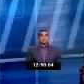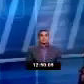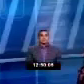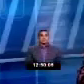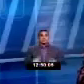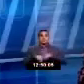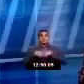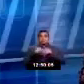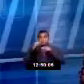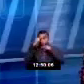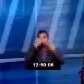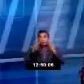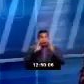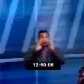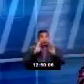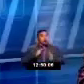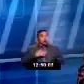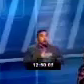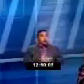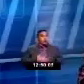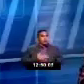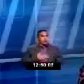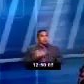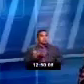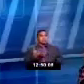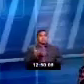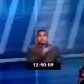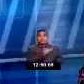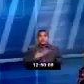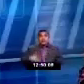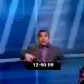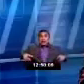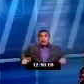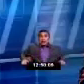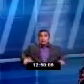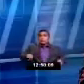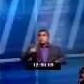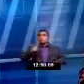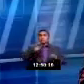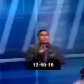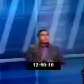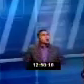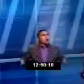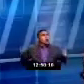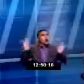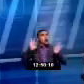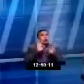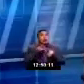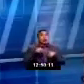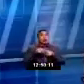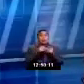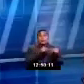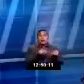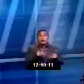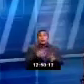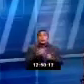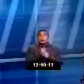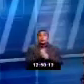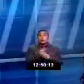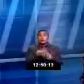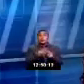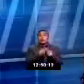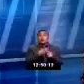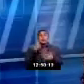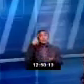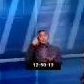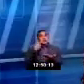Seguimos con más noticias. Muchísima atención con lo siguiente, porque el presidente Lenín Moreno resaltó la importancia de adoptar medidas urgentes para